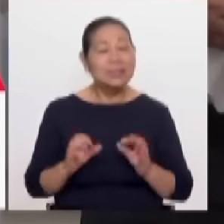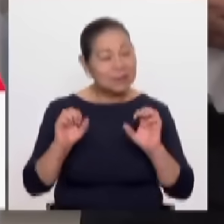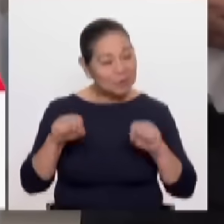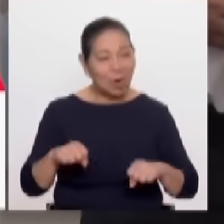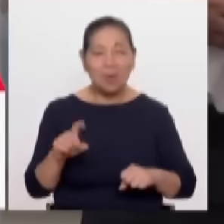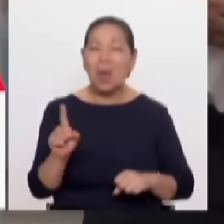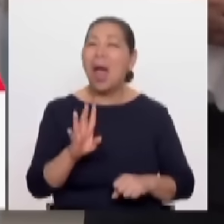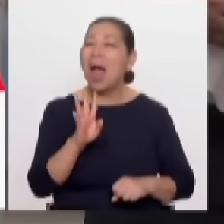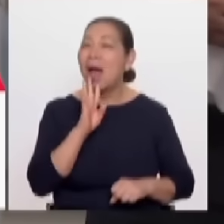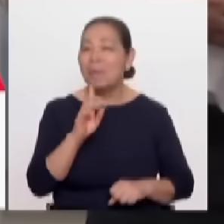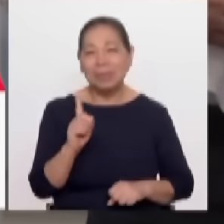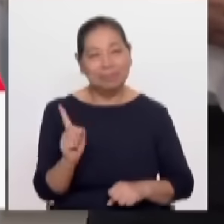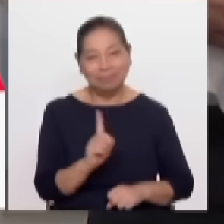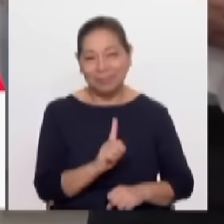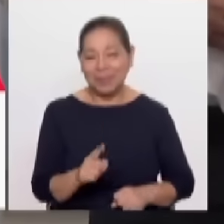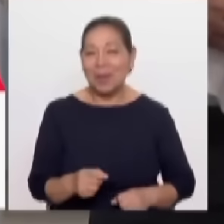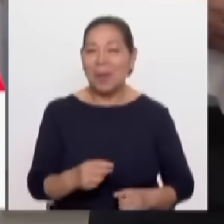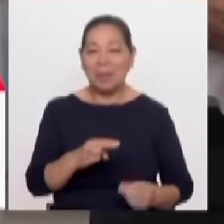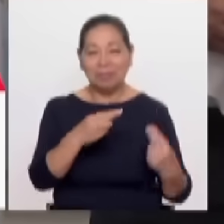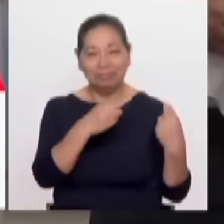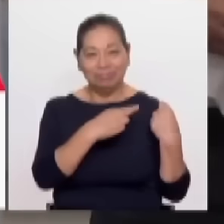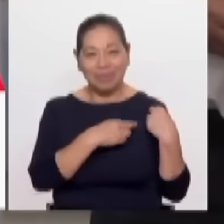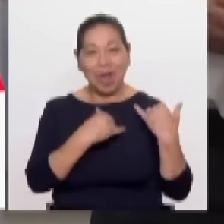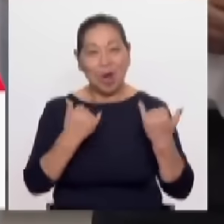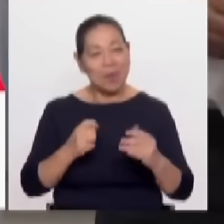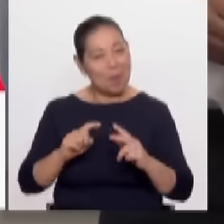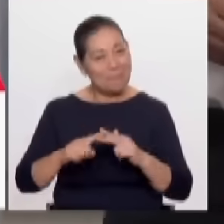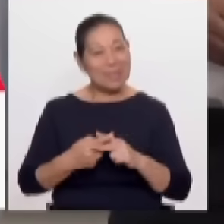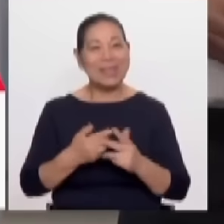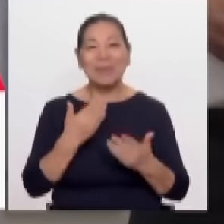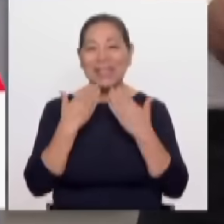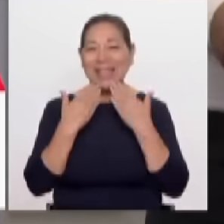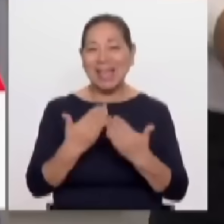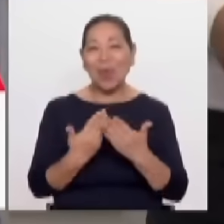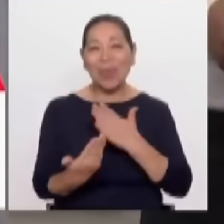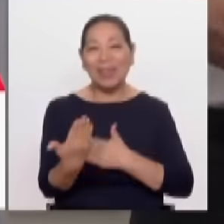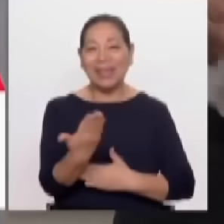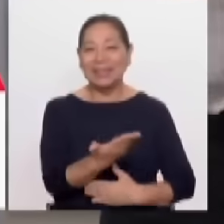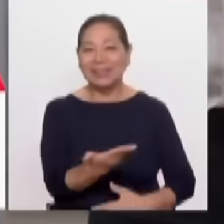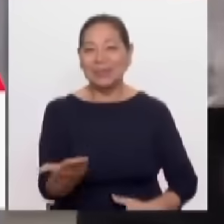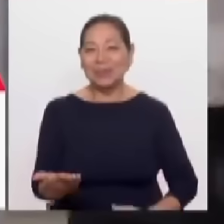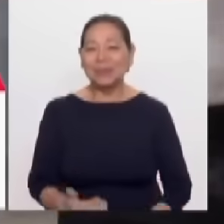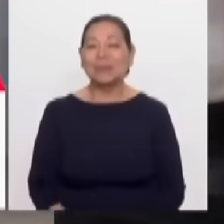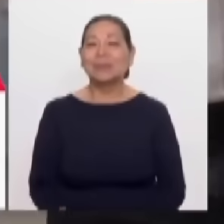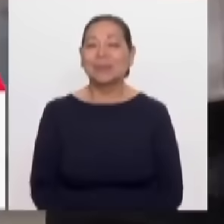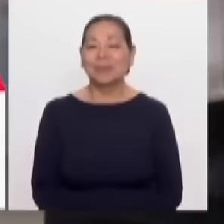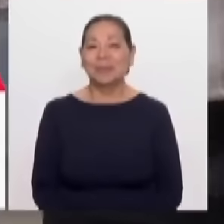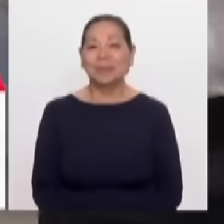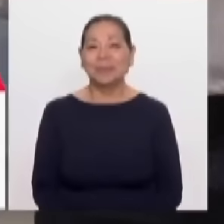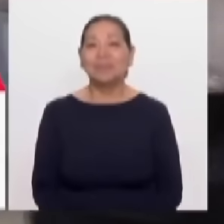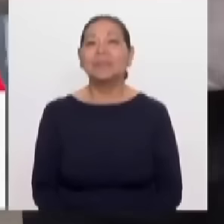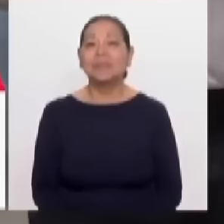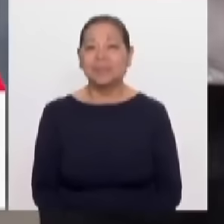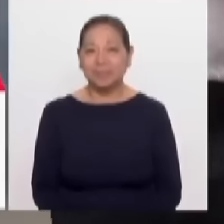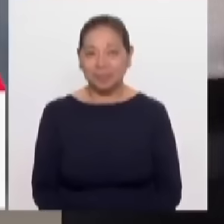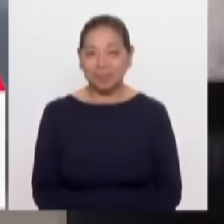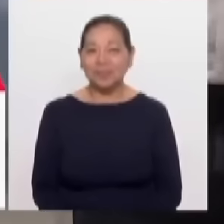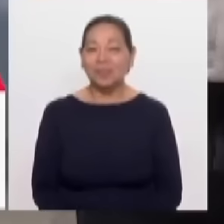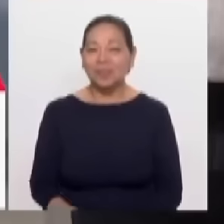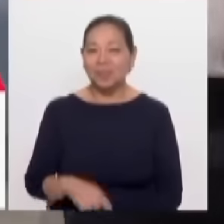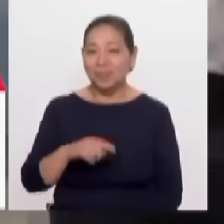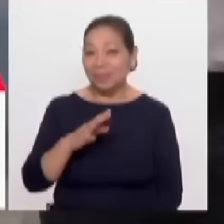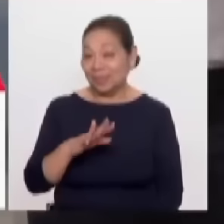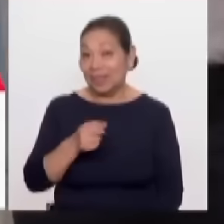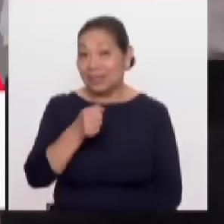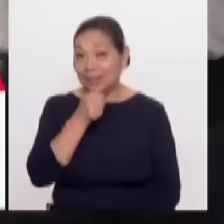hechos y no de palabras. Misión cumplida, hoy arrancamos. Muchas gracias, buen día. Fueron las palabras de la